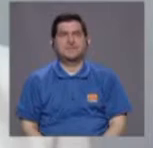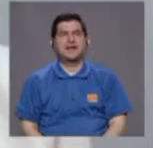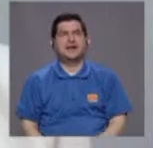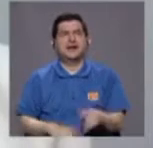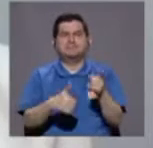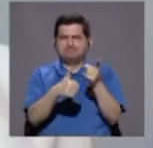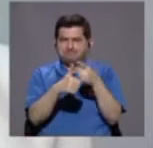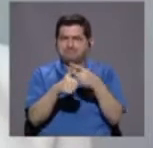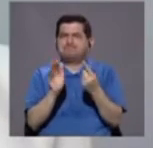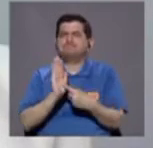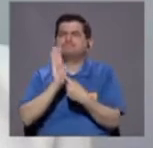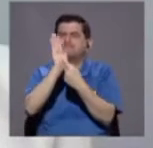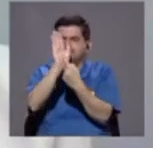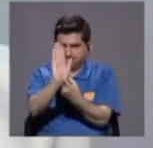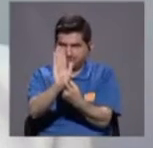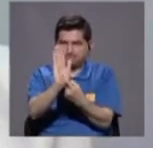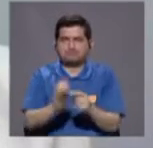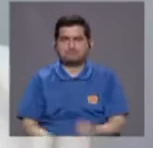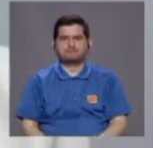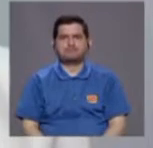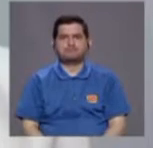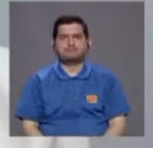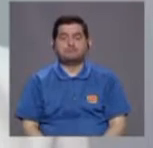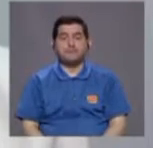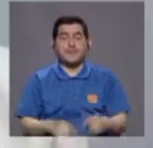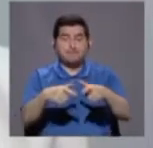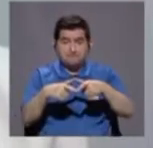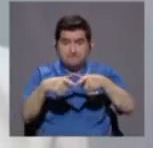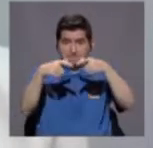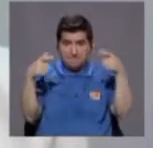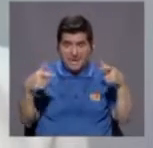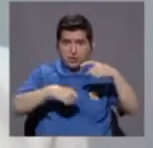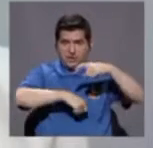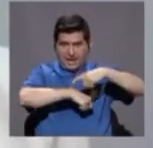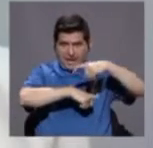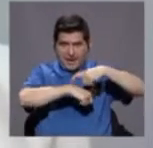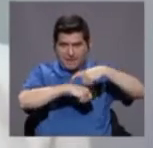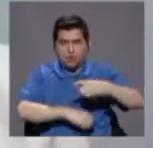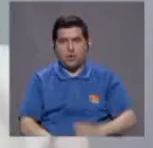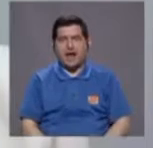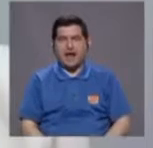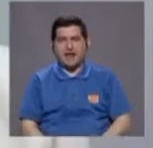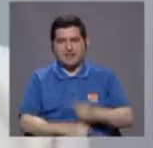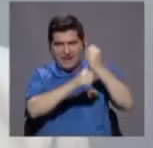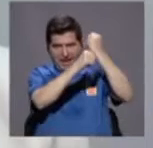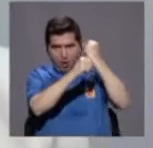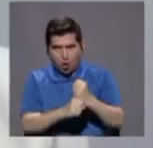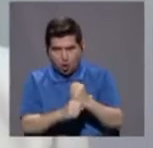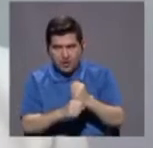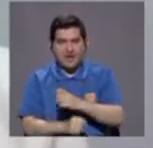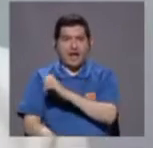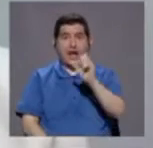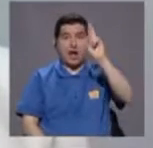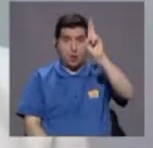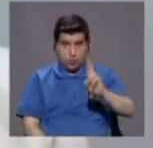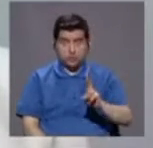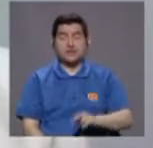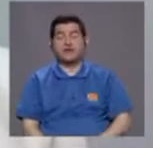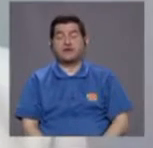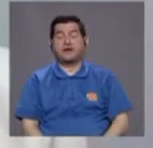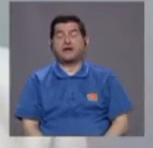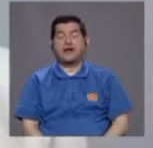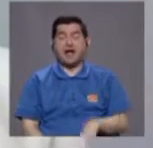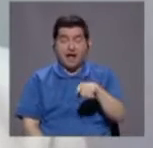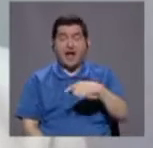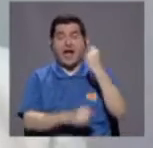señalar que durante la mayor parte de la época colonial, hay que recordar que Costa Rica fue una colonia del